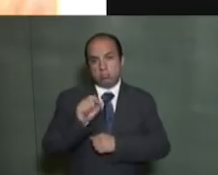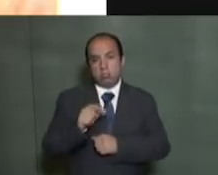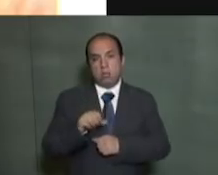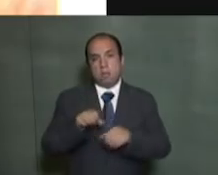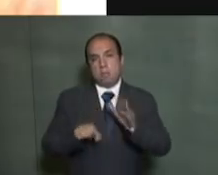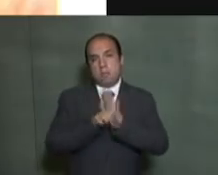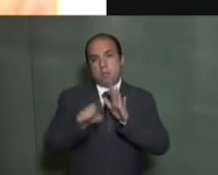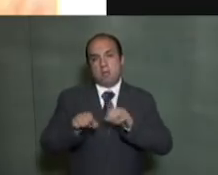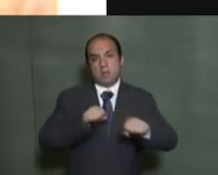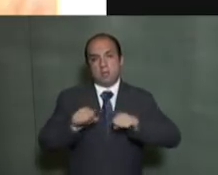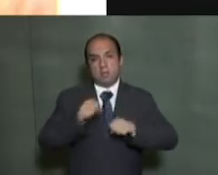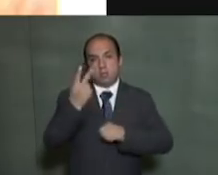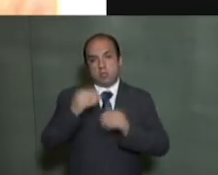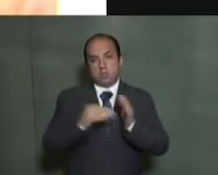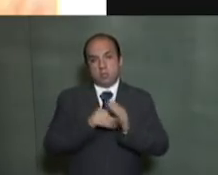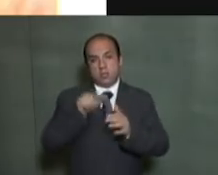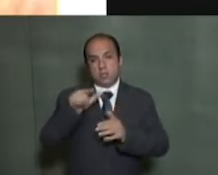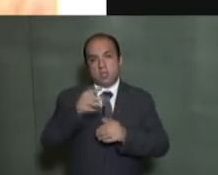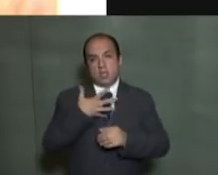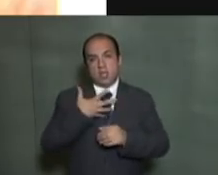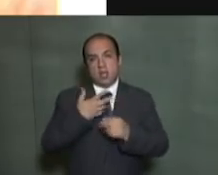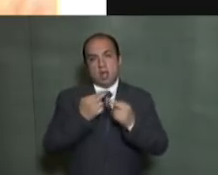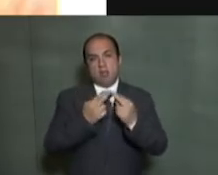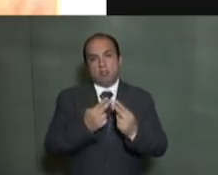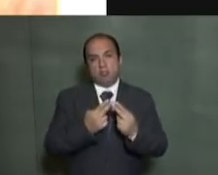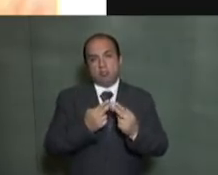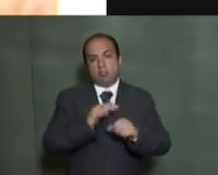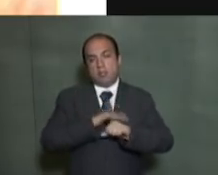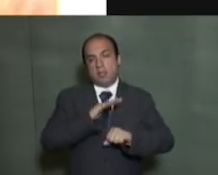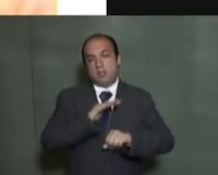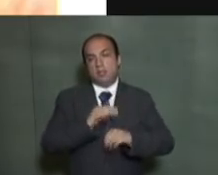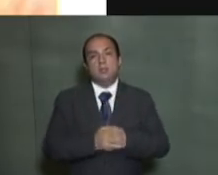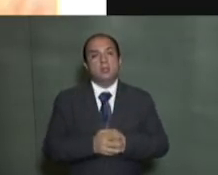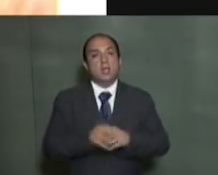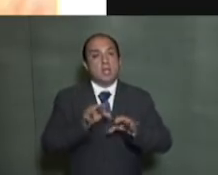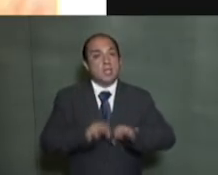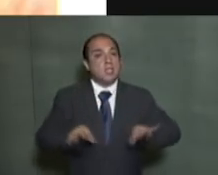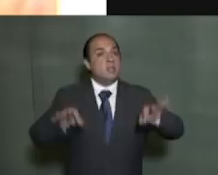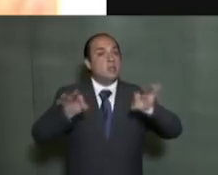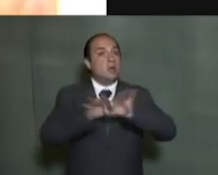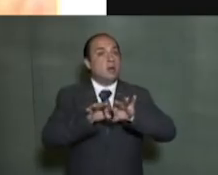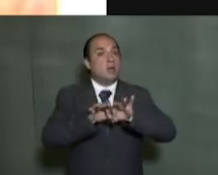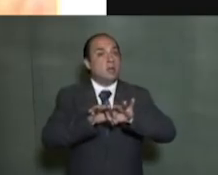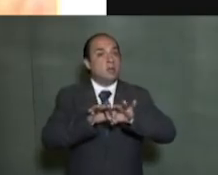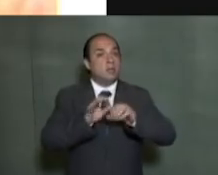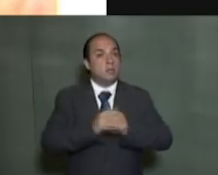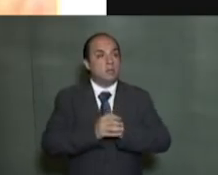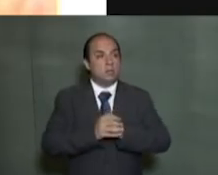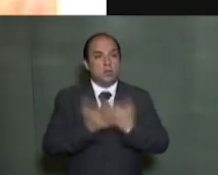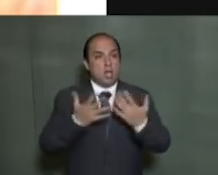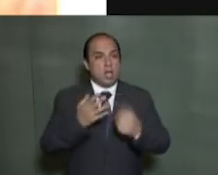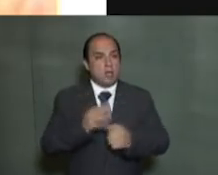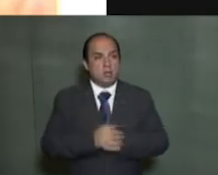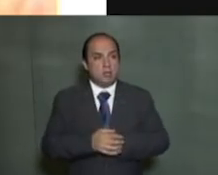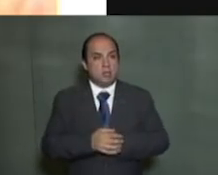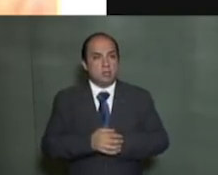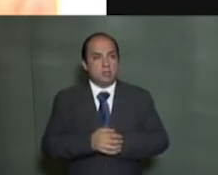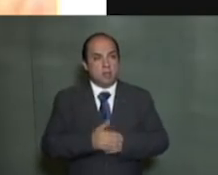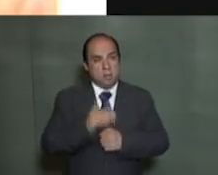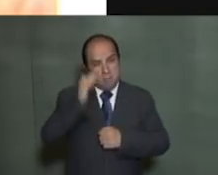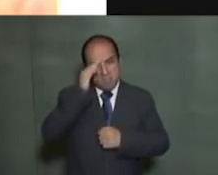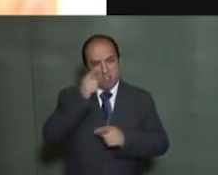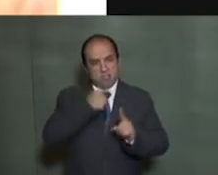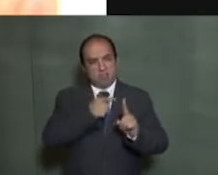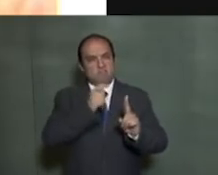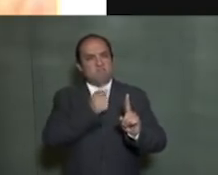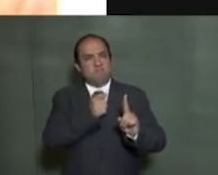haber generado una degradación adicional, y por eso es importante no sustentar o no fijar un juicio sobre ellas